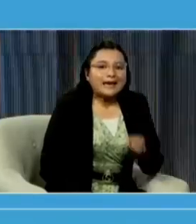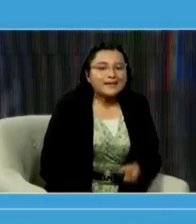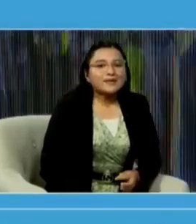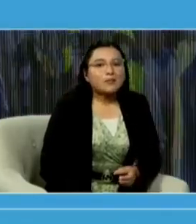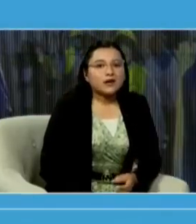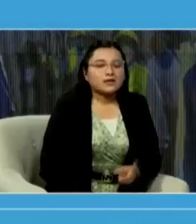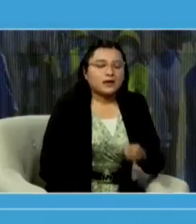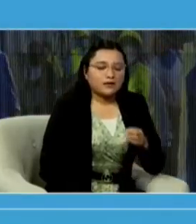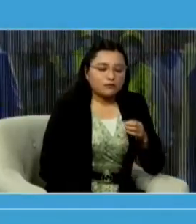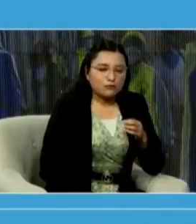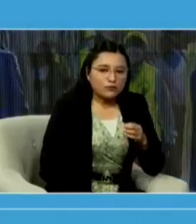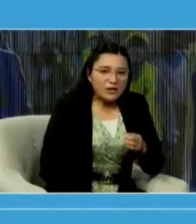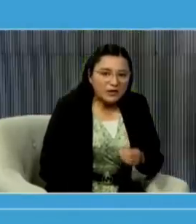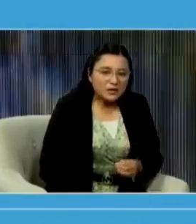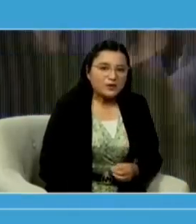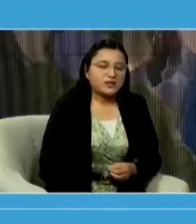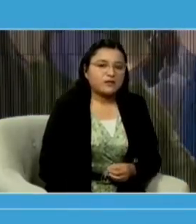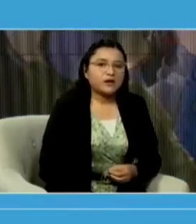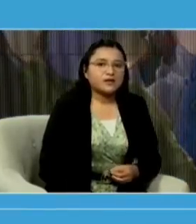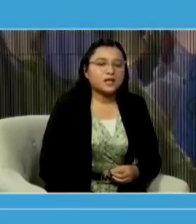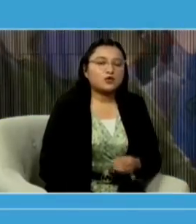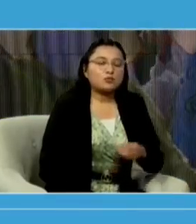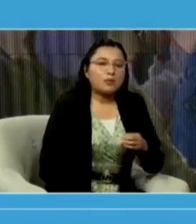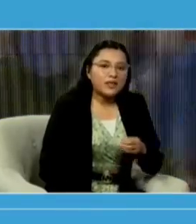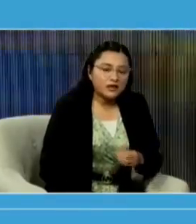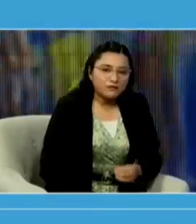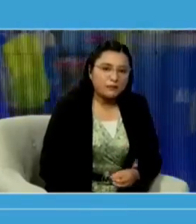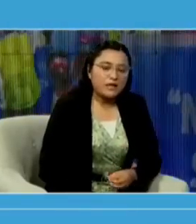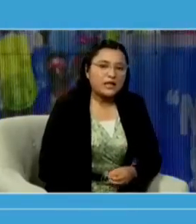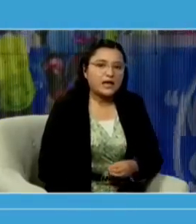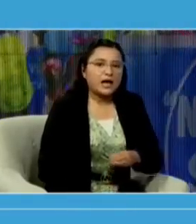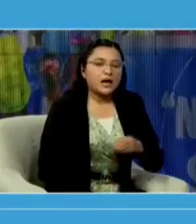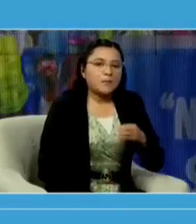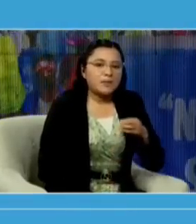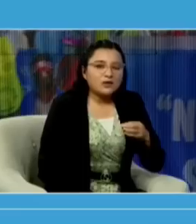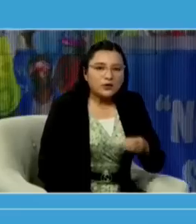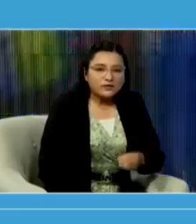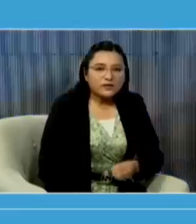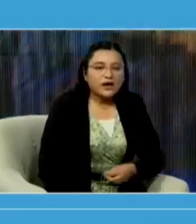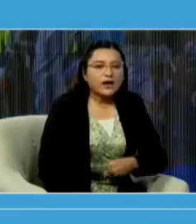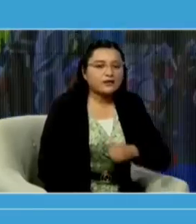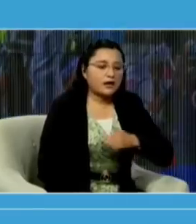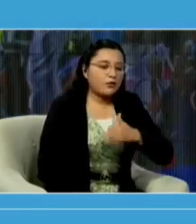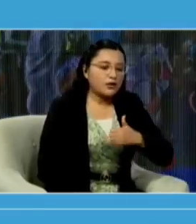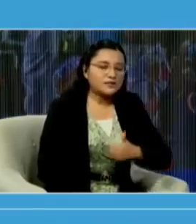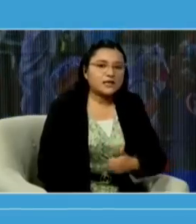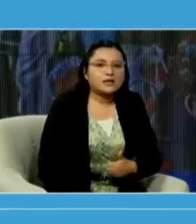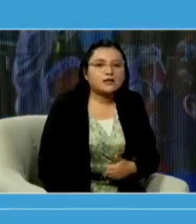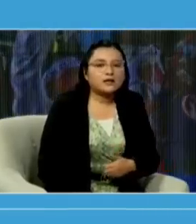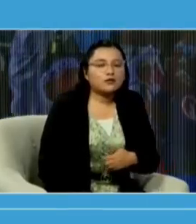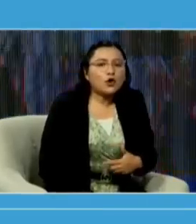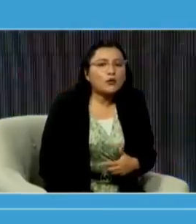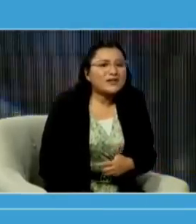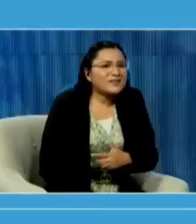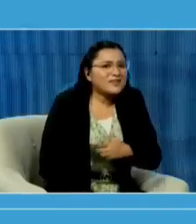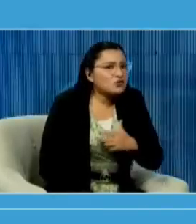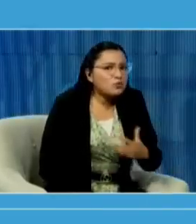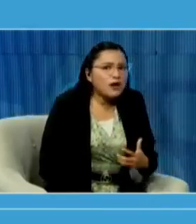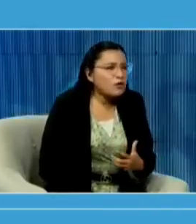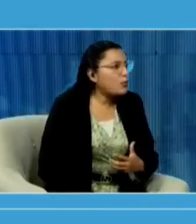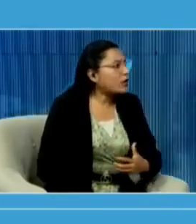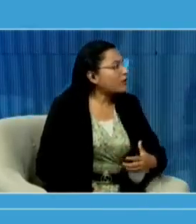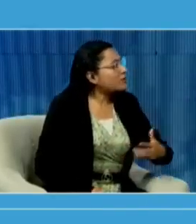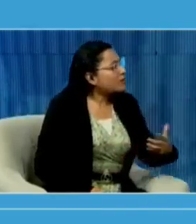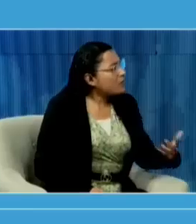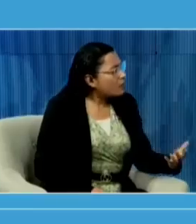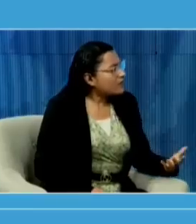que esta marcha es totalmente pacífica. Tenemos padres de familia, menores de edad, adolescentes, jóvenes que se han